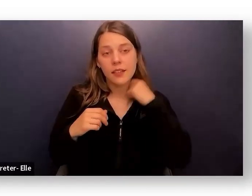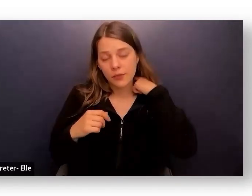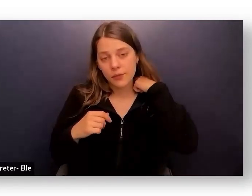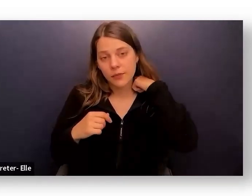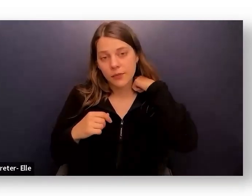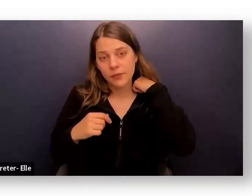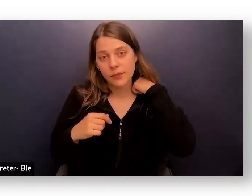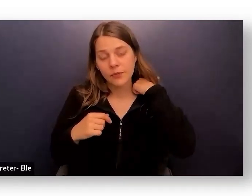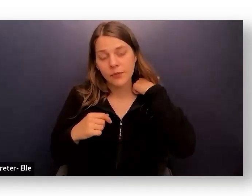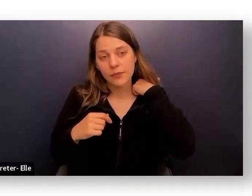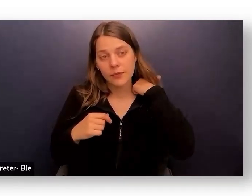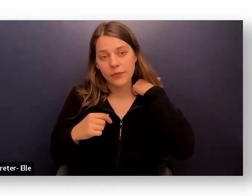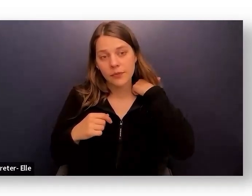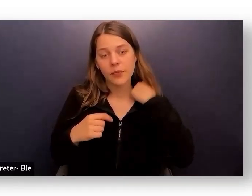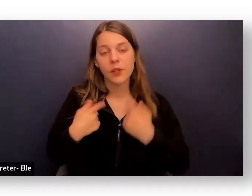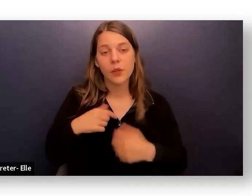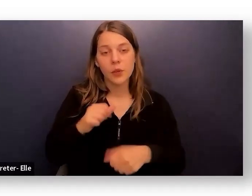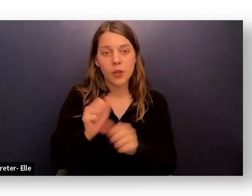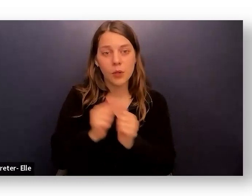NOAA.